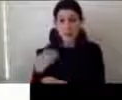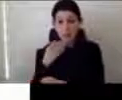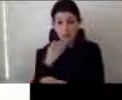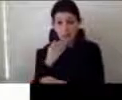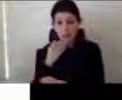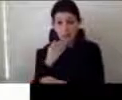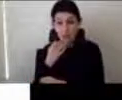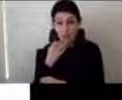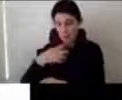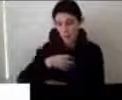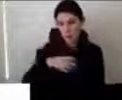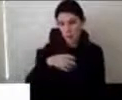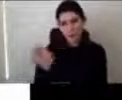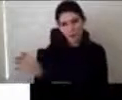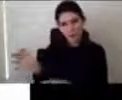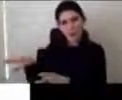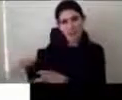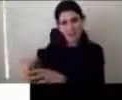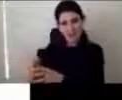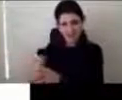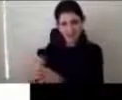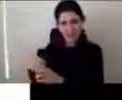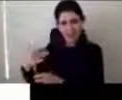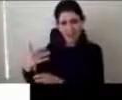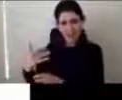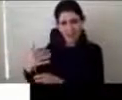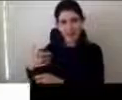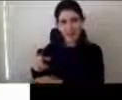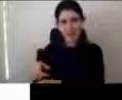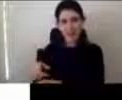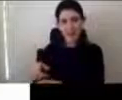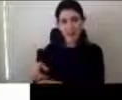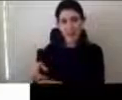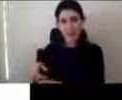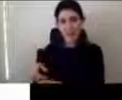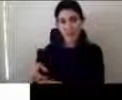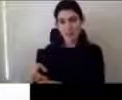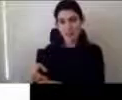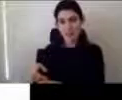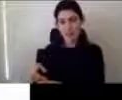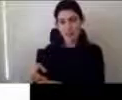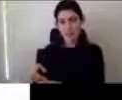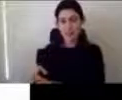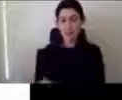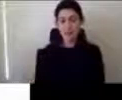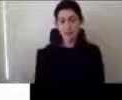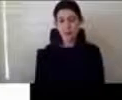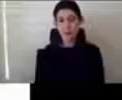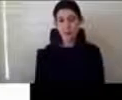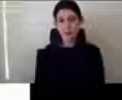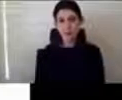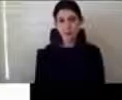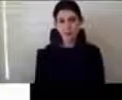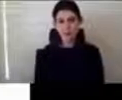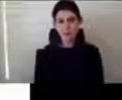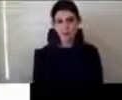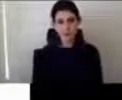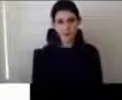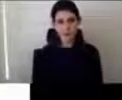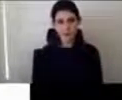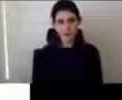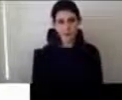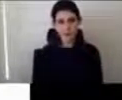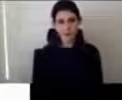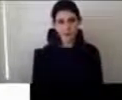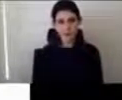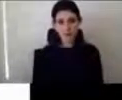a la empatía, ¿cierto? Que a este nivel es bastante importante. La posibilidad